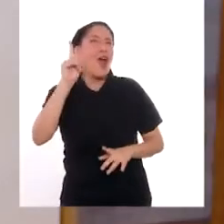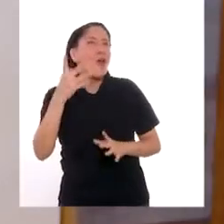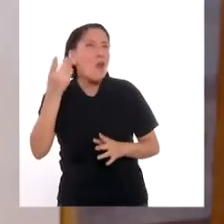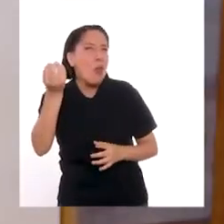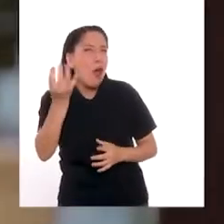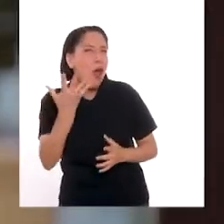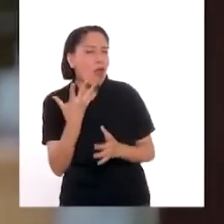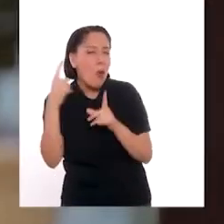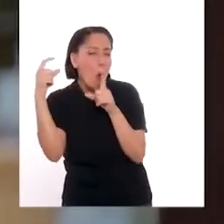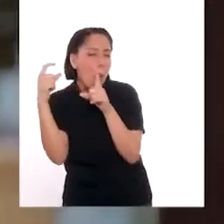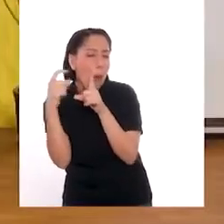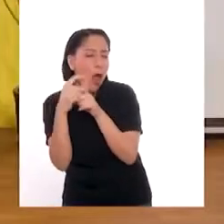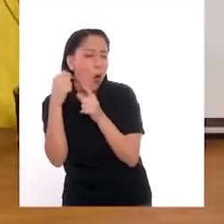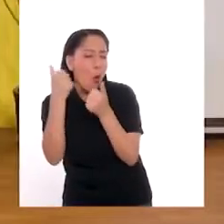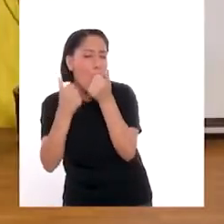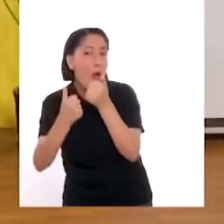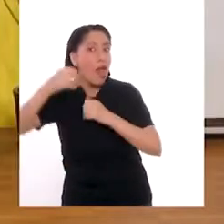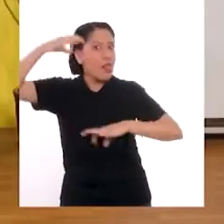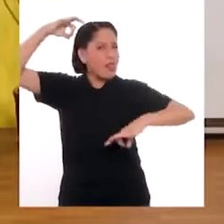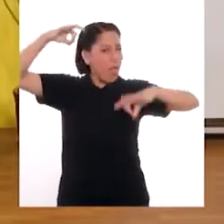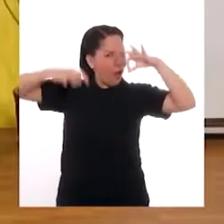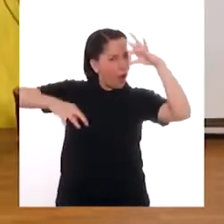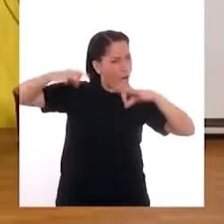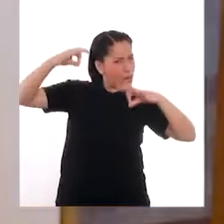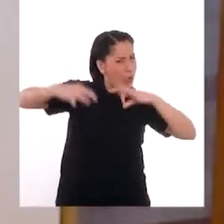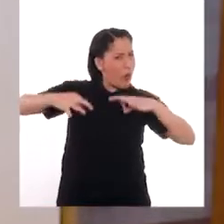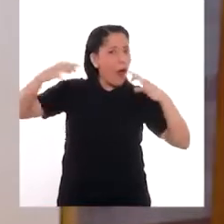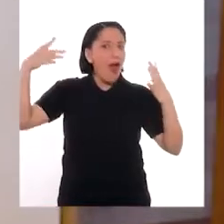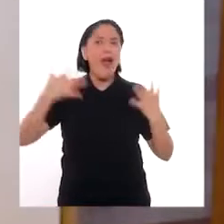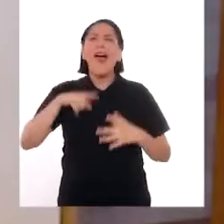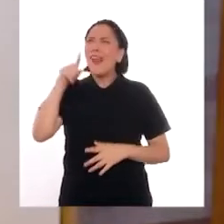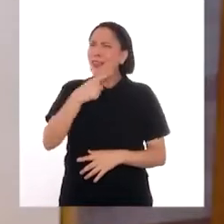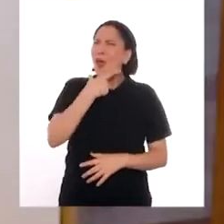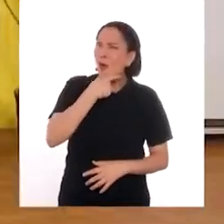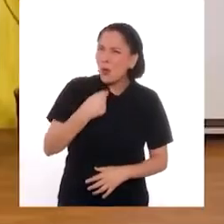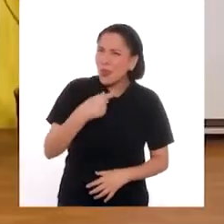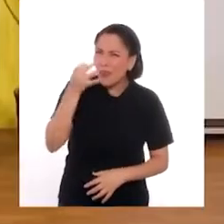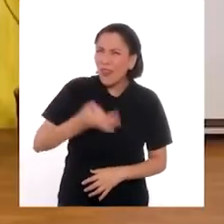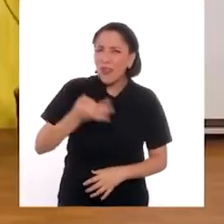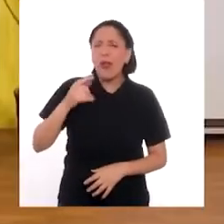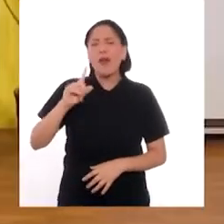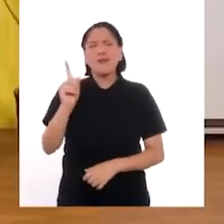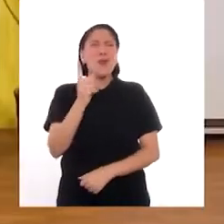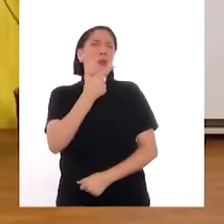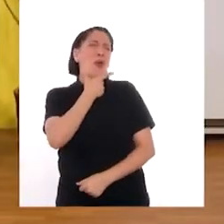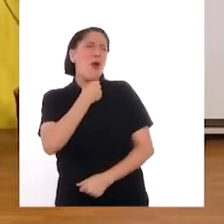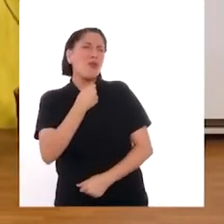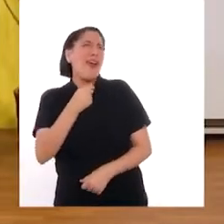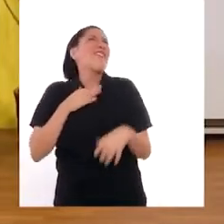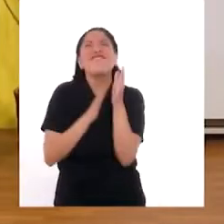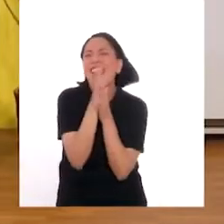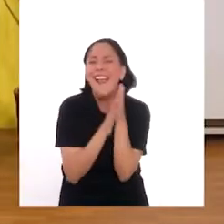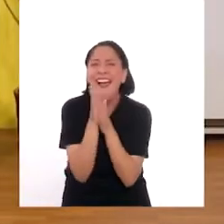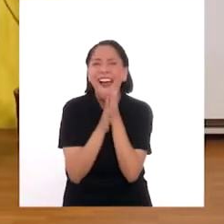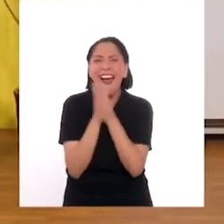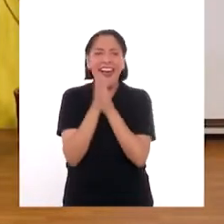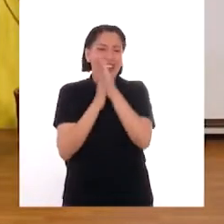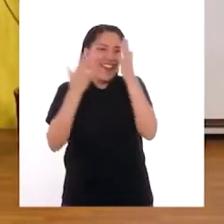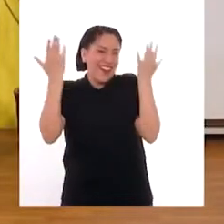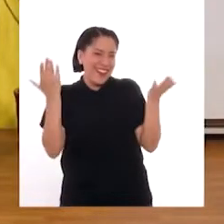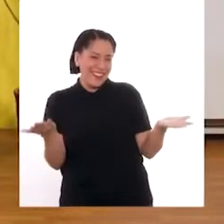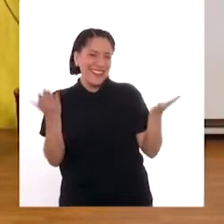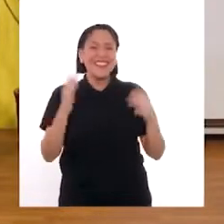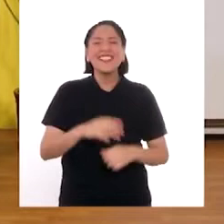¿Alguien dijo la palabra teatro? Sí, mamá, a ti te gusta el teatro, ¿verdad? Ay, hija, a mí no me gusta el teatro. ¡A mí me encanta!